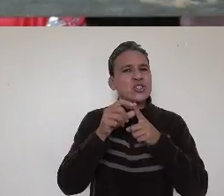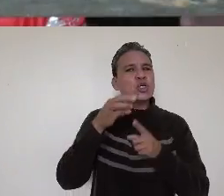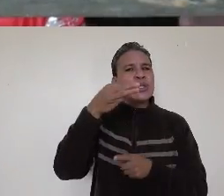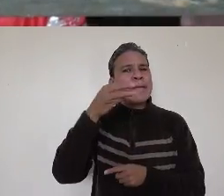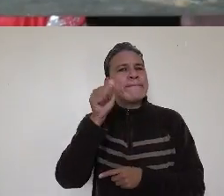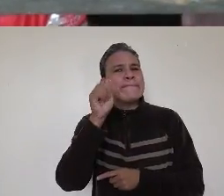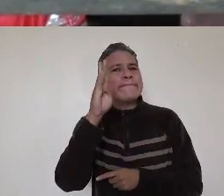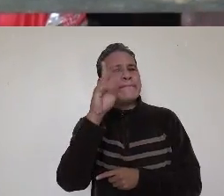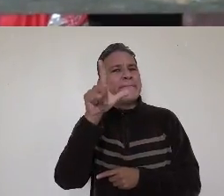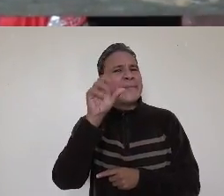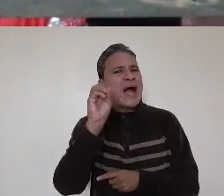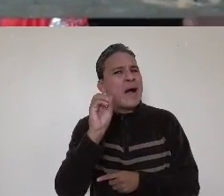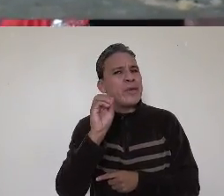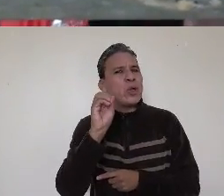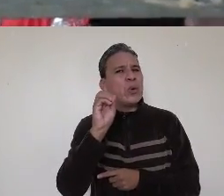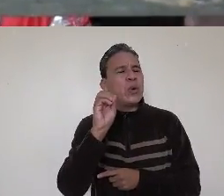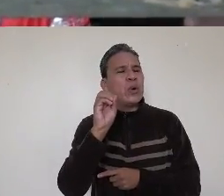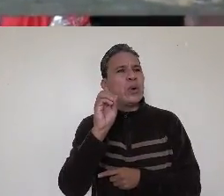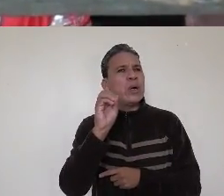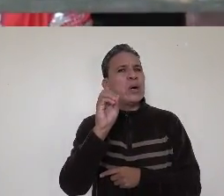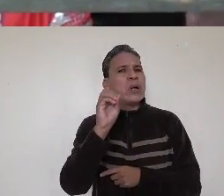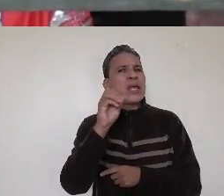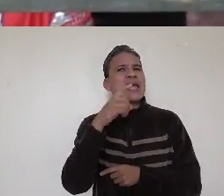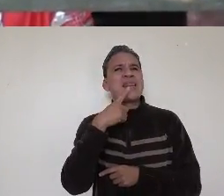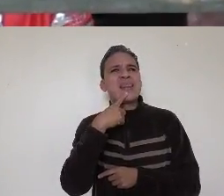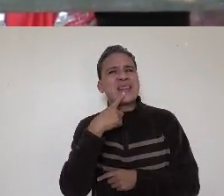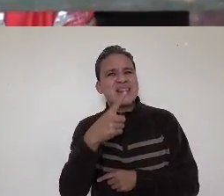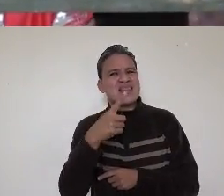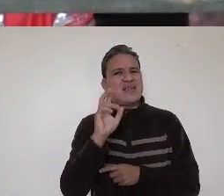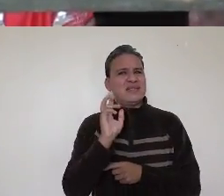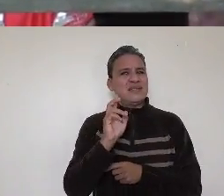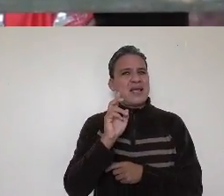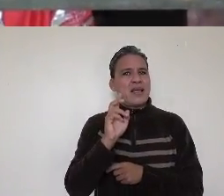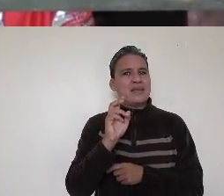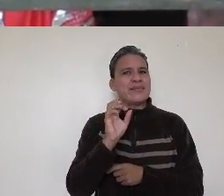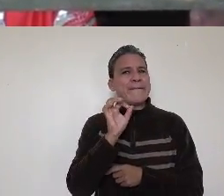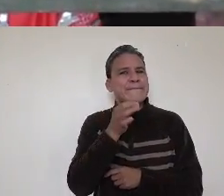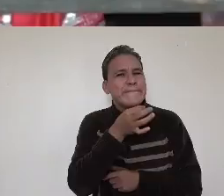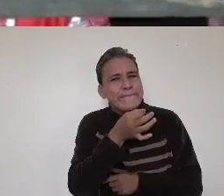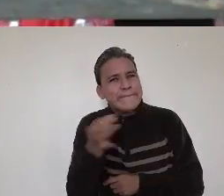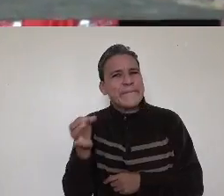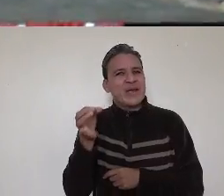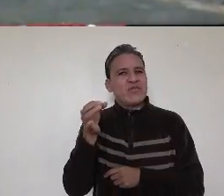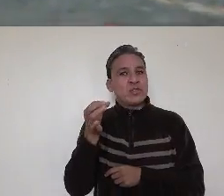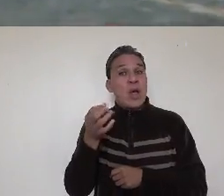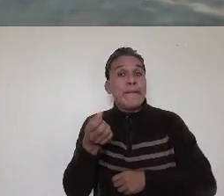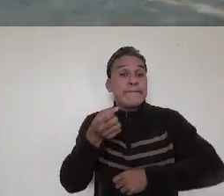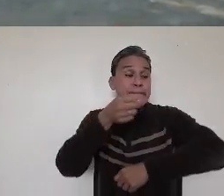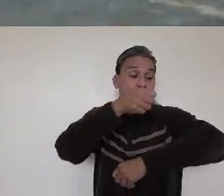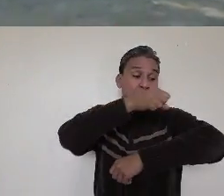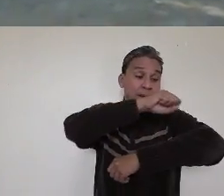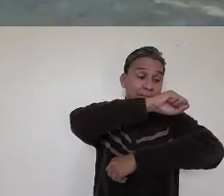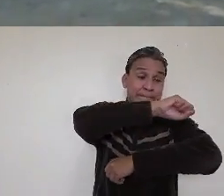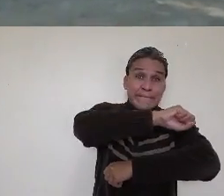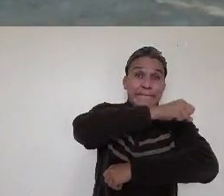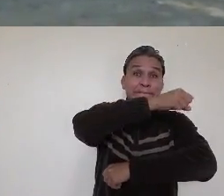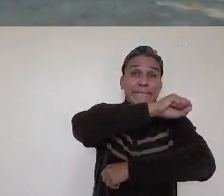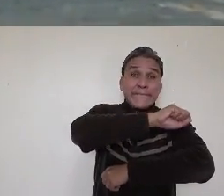Escritura, es la clave. Por el bautismo,